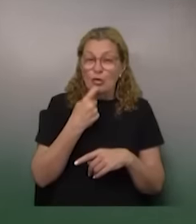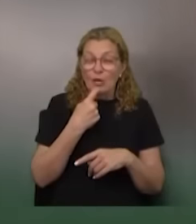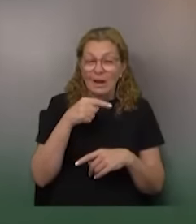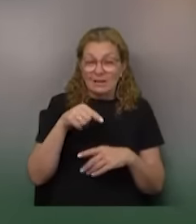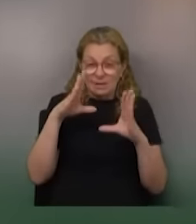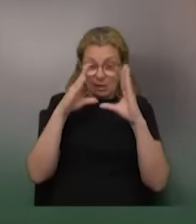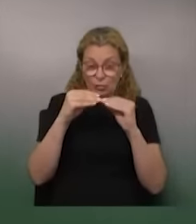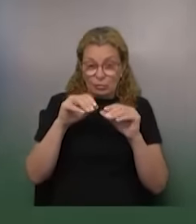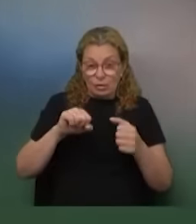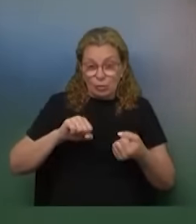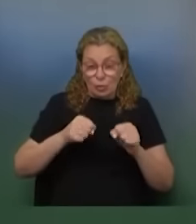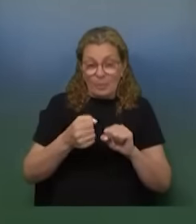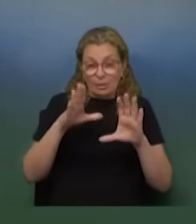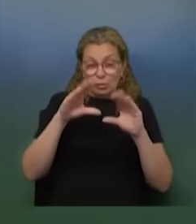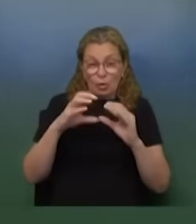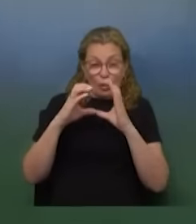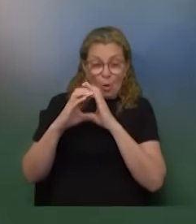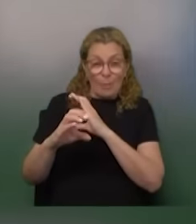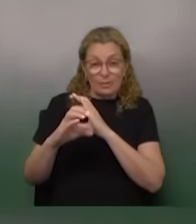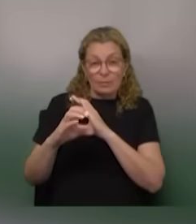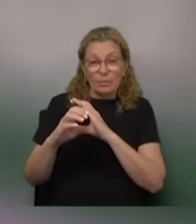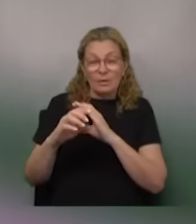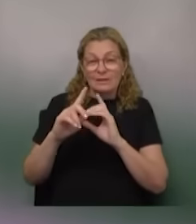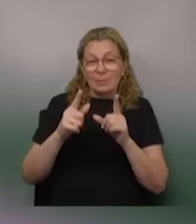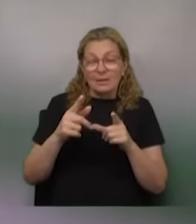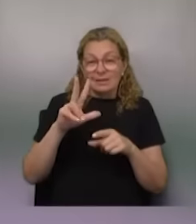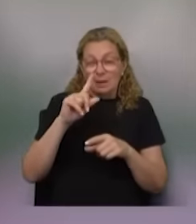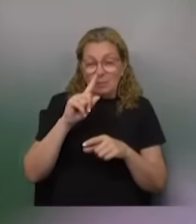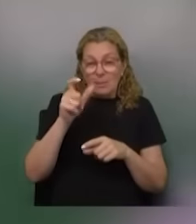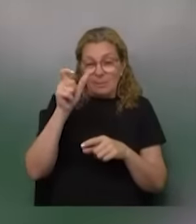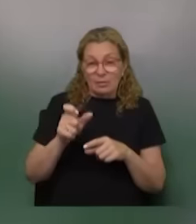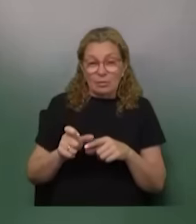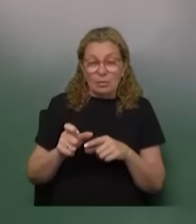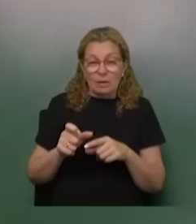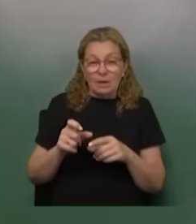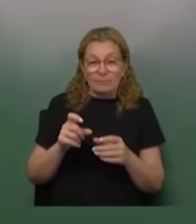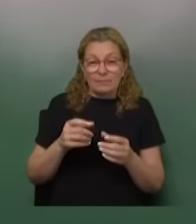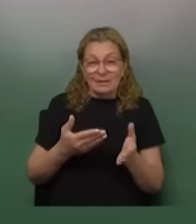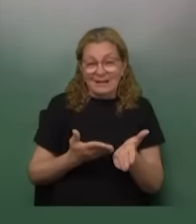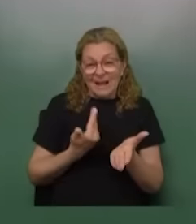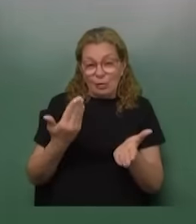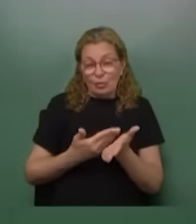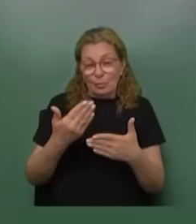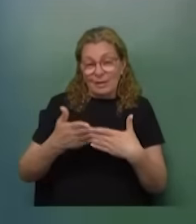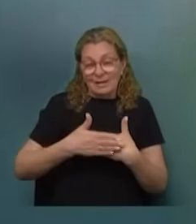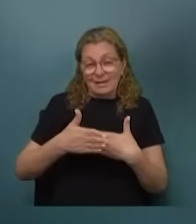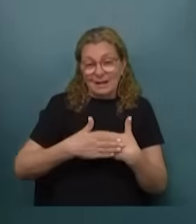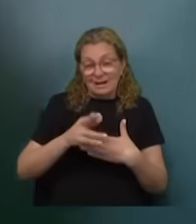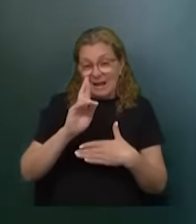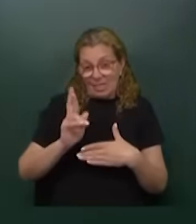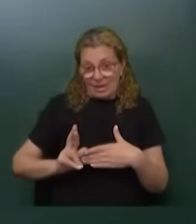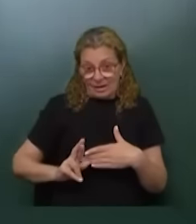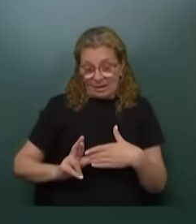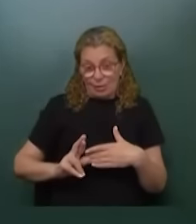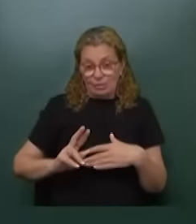ayuntamiento suspendió los servicios de autobuses urbanos Y al menos 3000 personas fueron desalojadas por su cercanía a la Ribera del río guardal